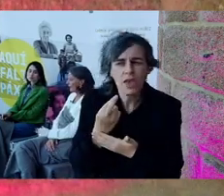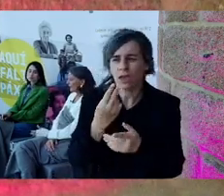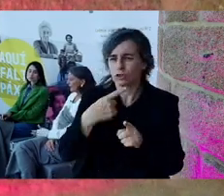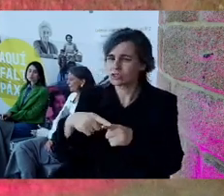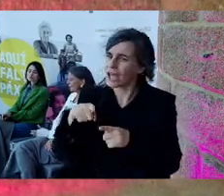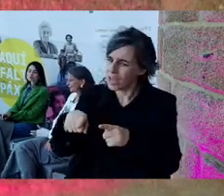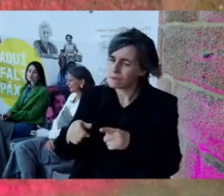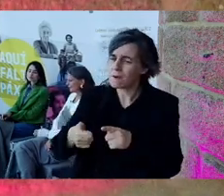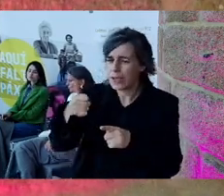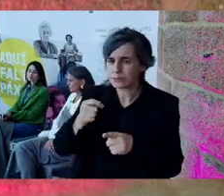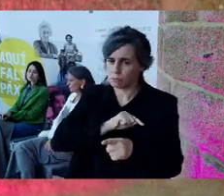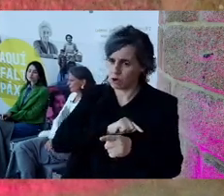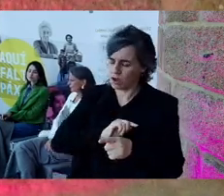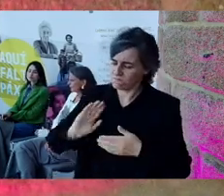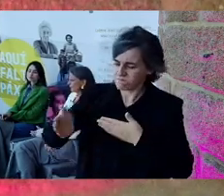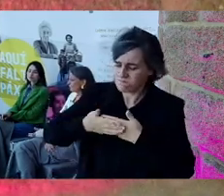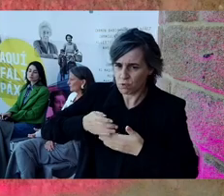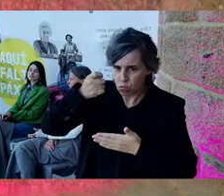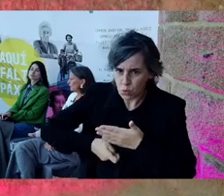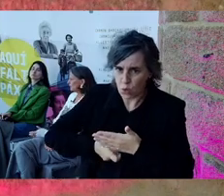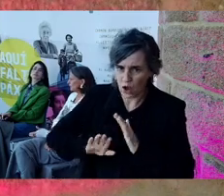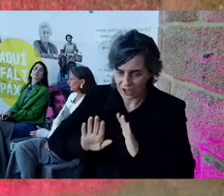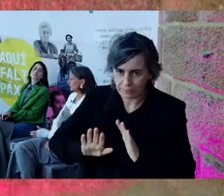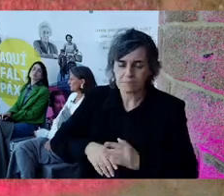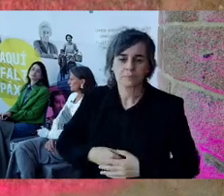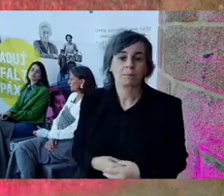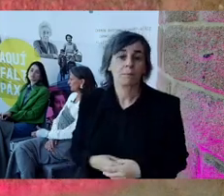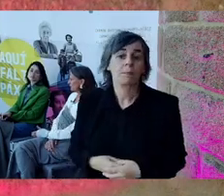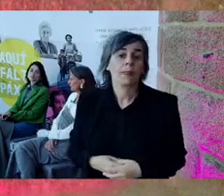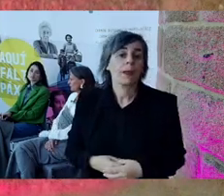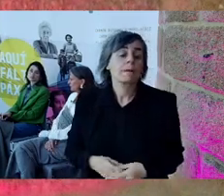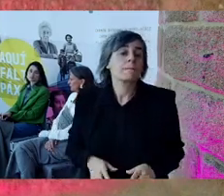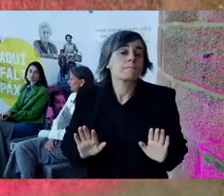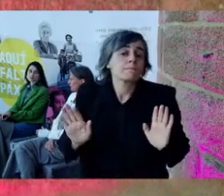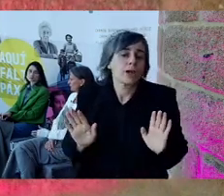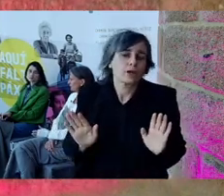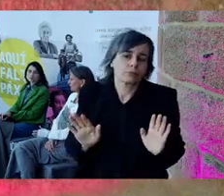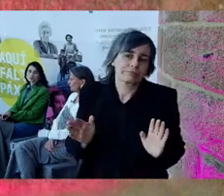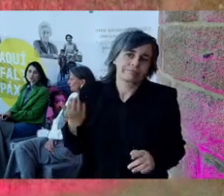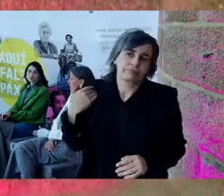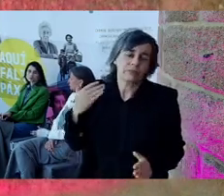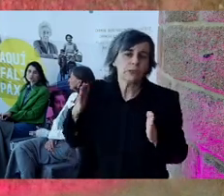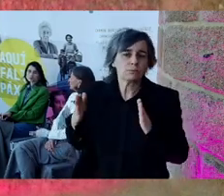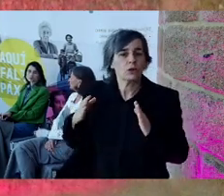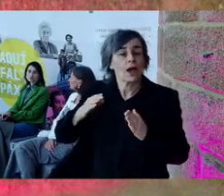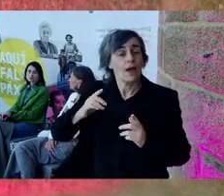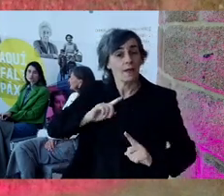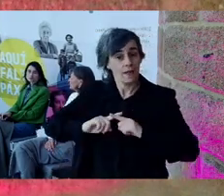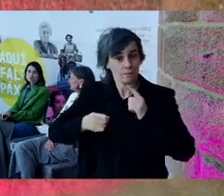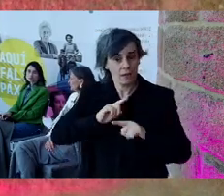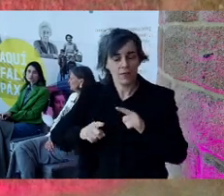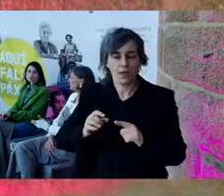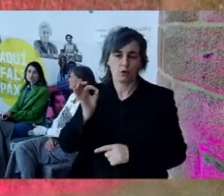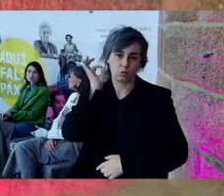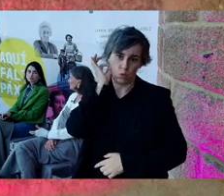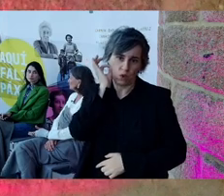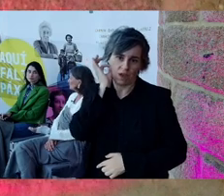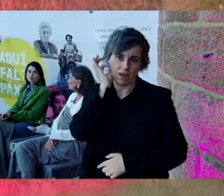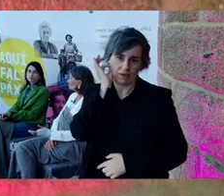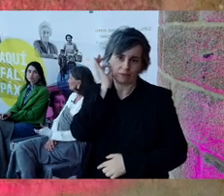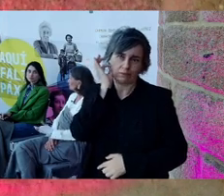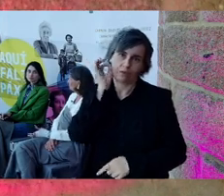XIX, etcétera. Eso fue mucho más cerrado. En cualquier caso, a una mujer se le suponía la